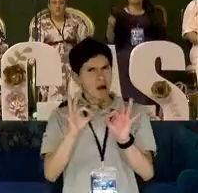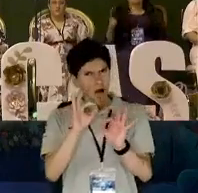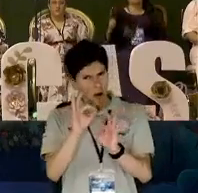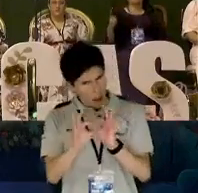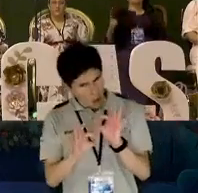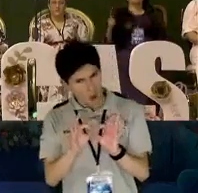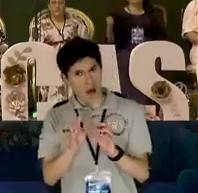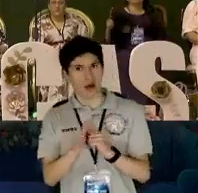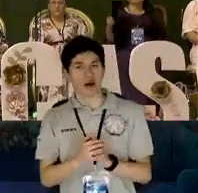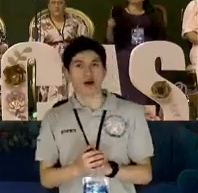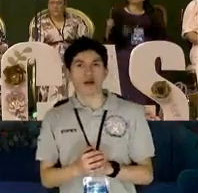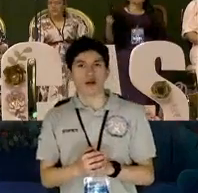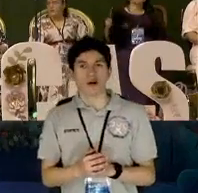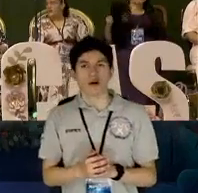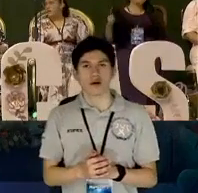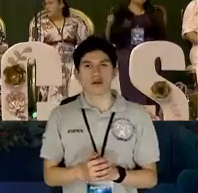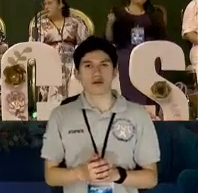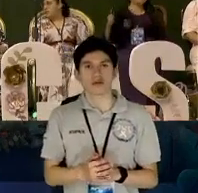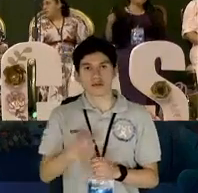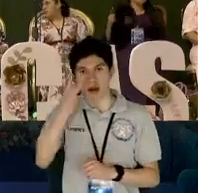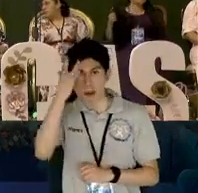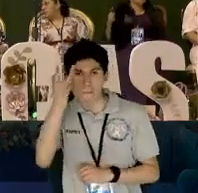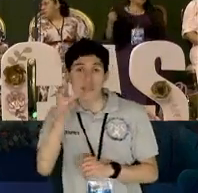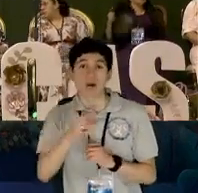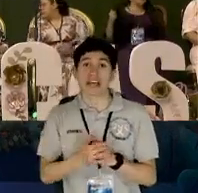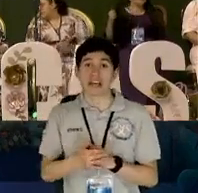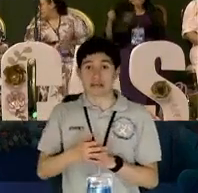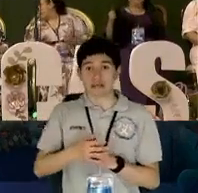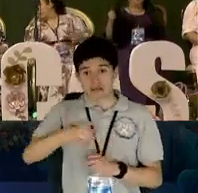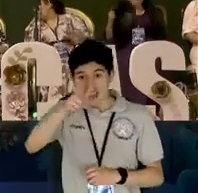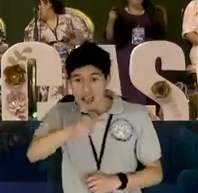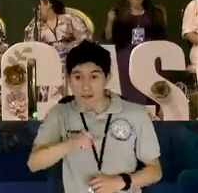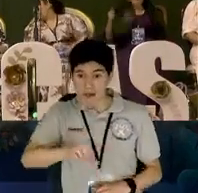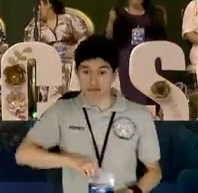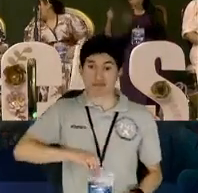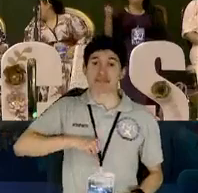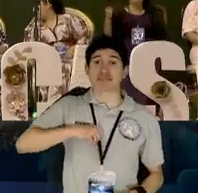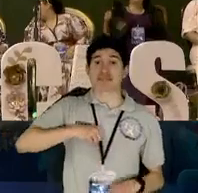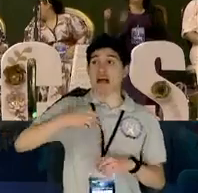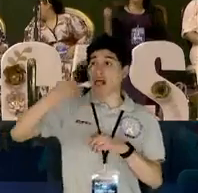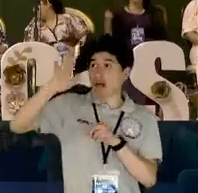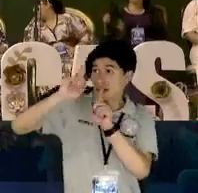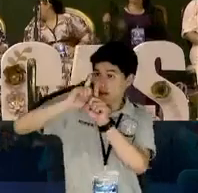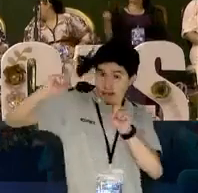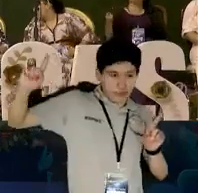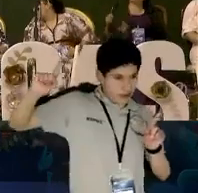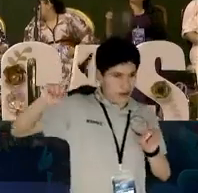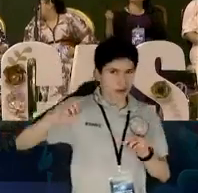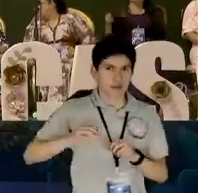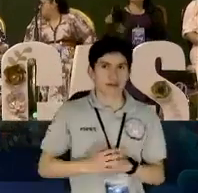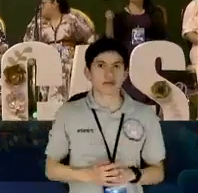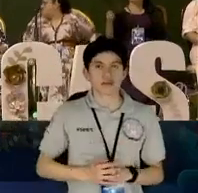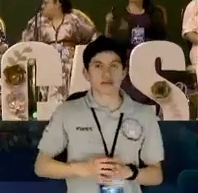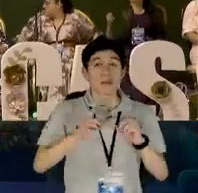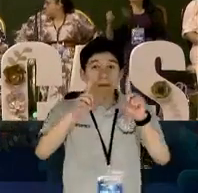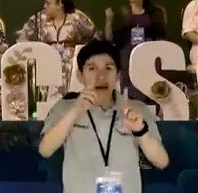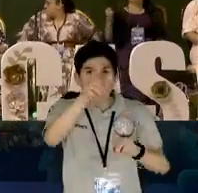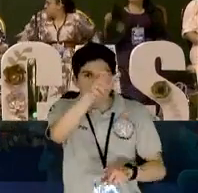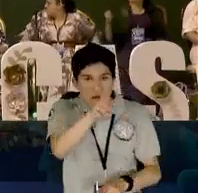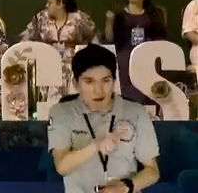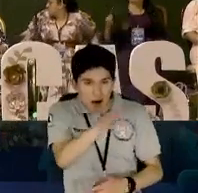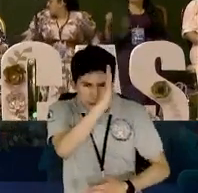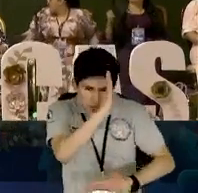se aleje, sino porque el que se aleja es el altivo, porque él siempre está allí. pero al humilde, a un corazón